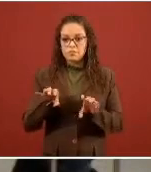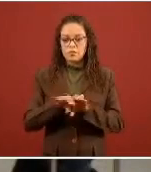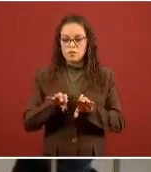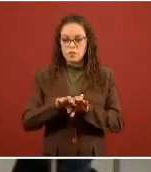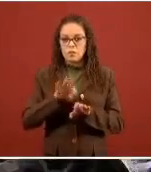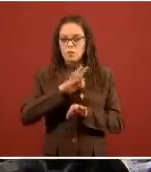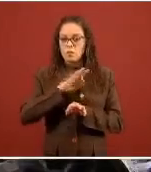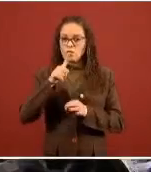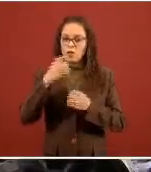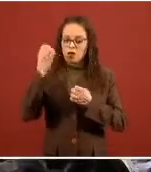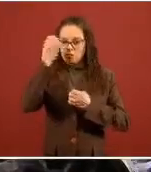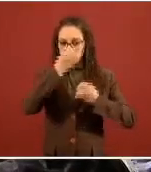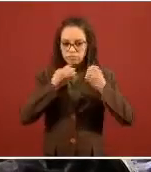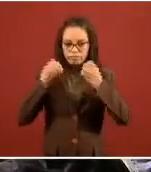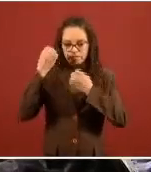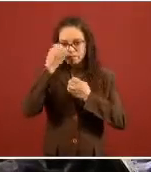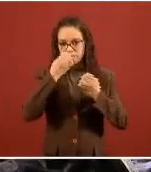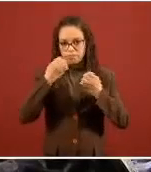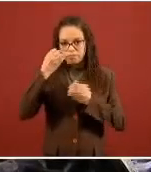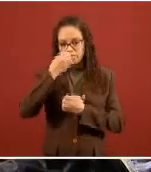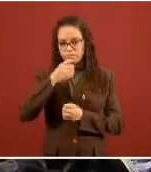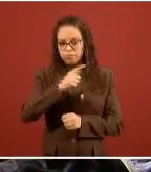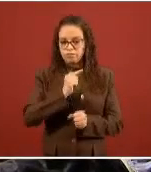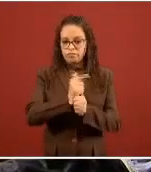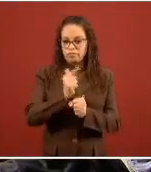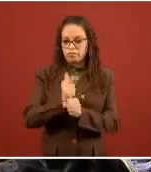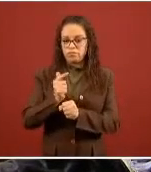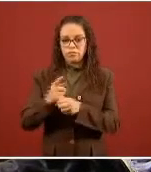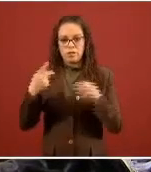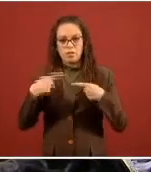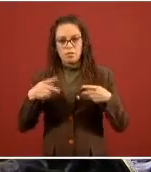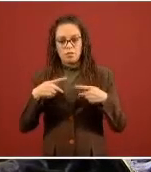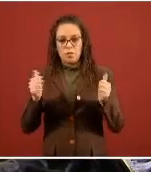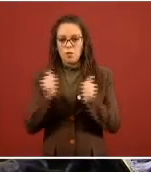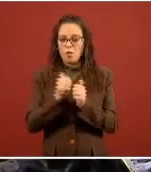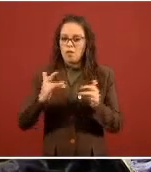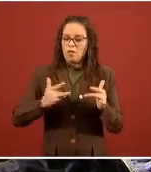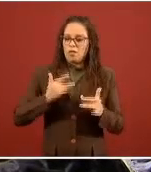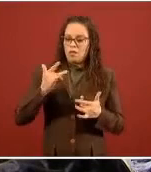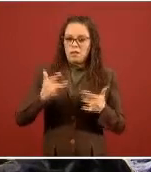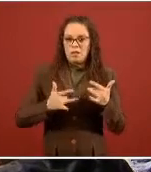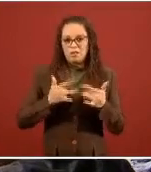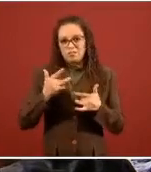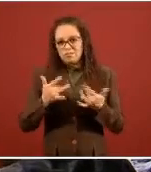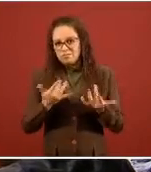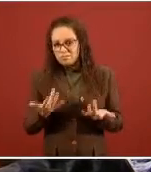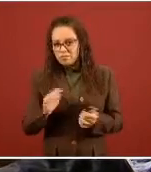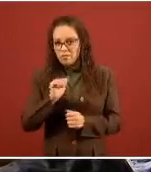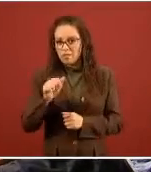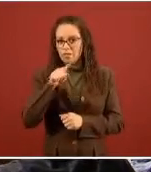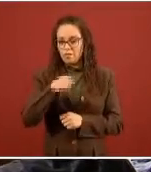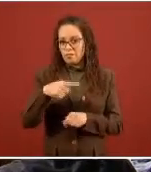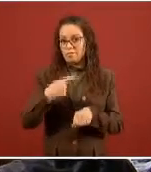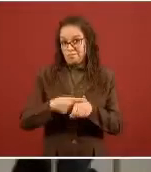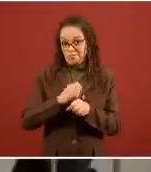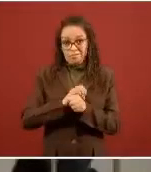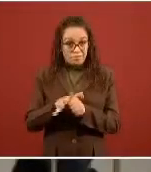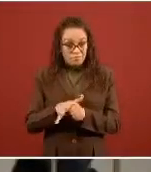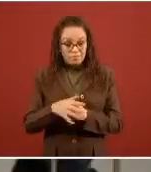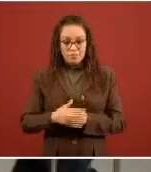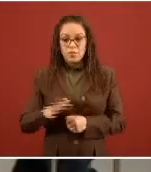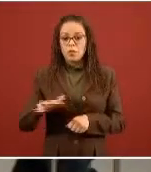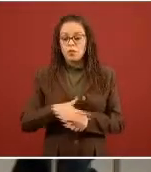las personas con síntomas? Porque hoy he conocido algunos casos de personas que tienen